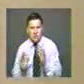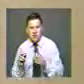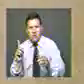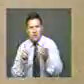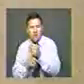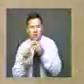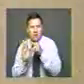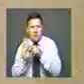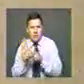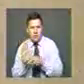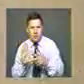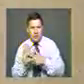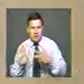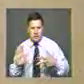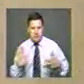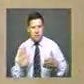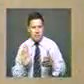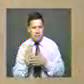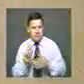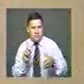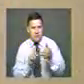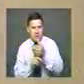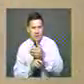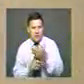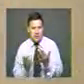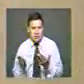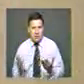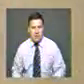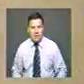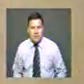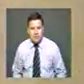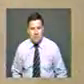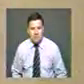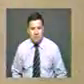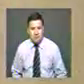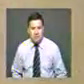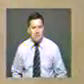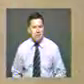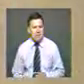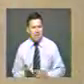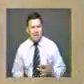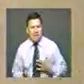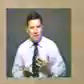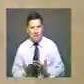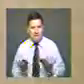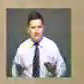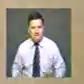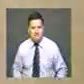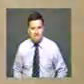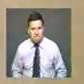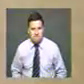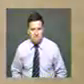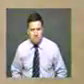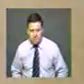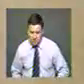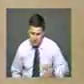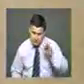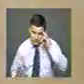las normas constitucionales que se encuentran en juego. ¿Con qué sentido?